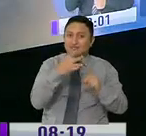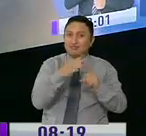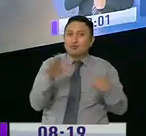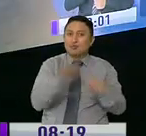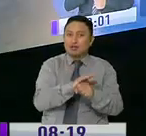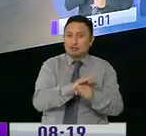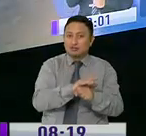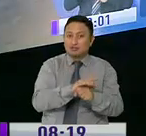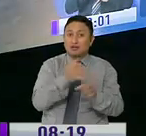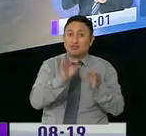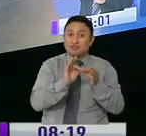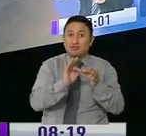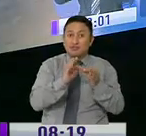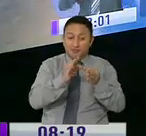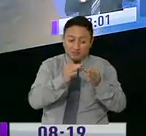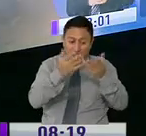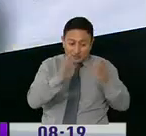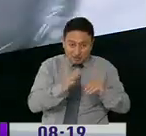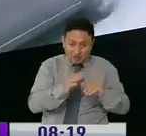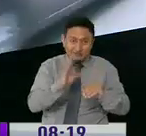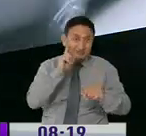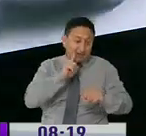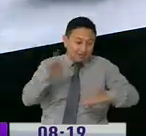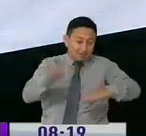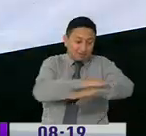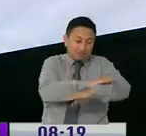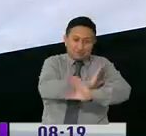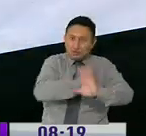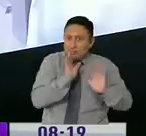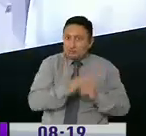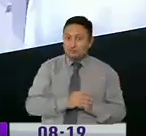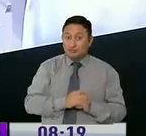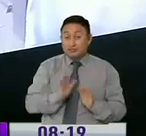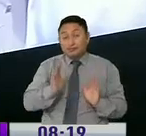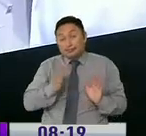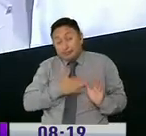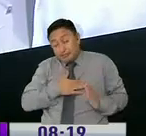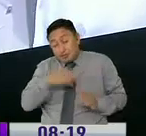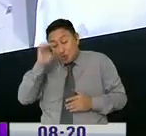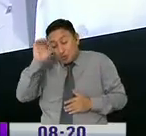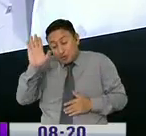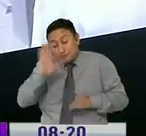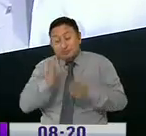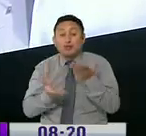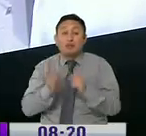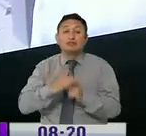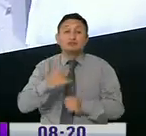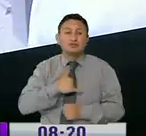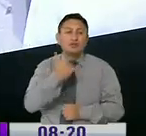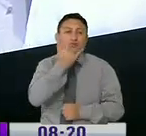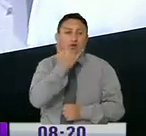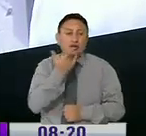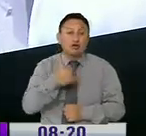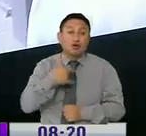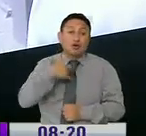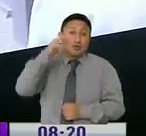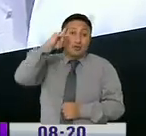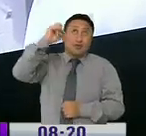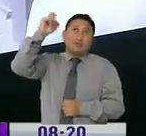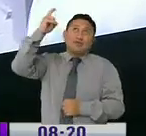sea, arreglan la fuga y ponen el pavimento. Así debería ser. Digo yo, puede ser que esté equivocado o esté soñando en un